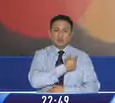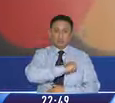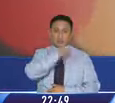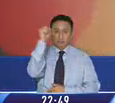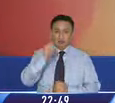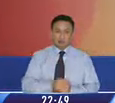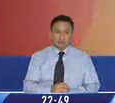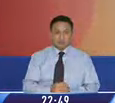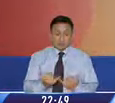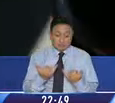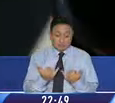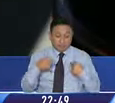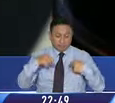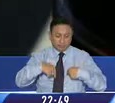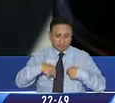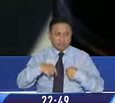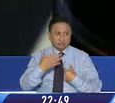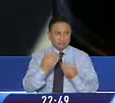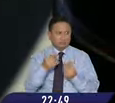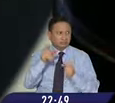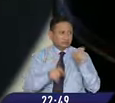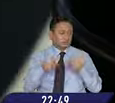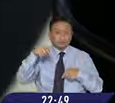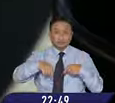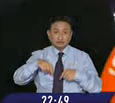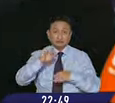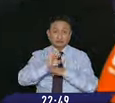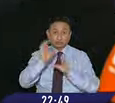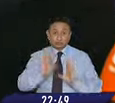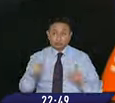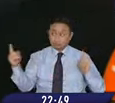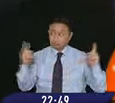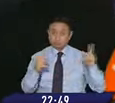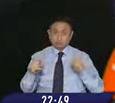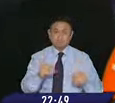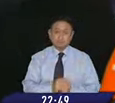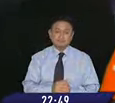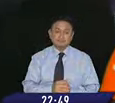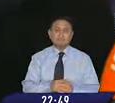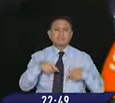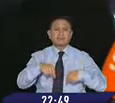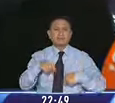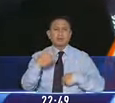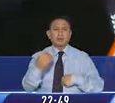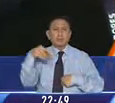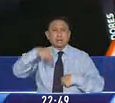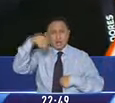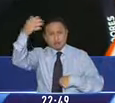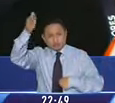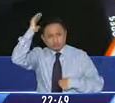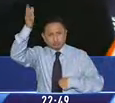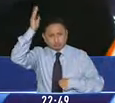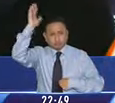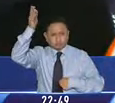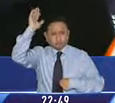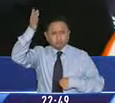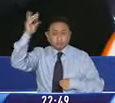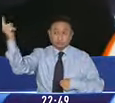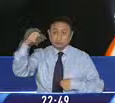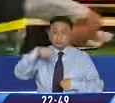día de hoy tenemos mucho público local, mucha gente de Ecuador. Notamos que hay muchos hinchas muy fanáticos del fútbol que están acompañando